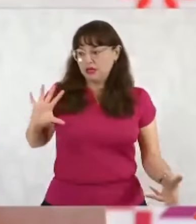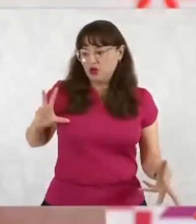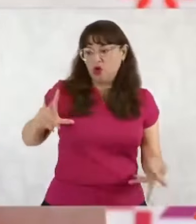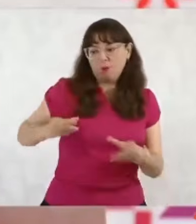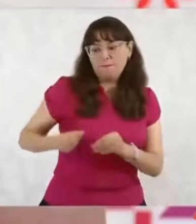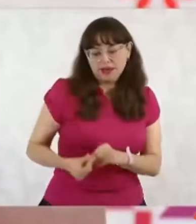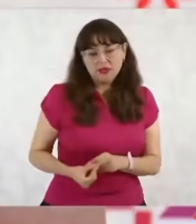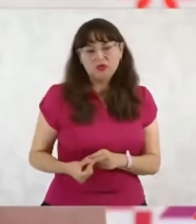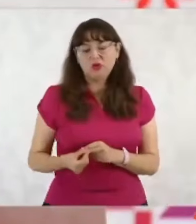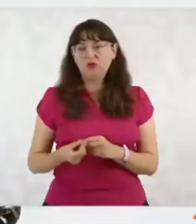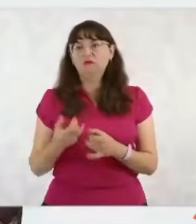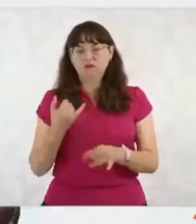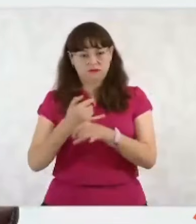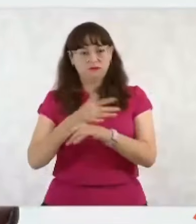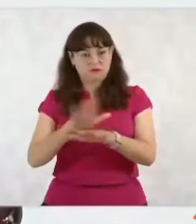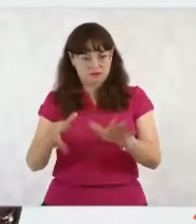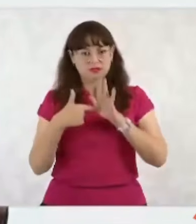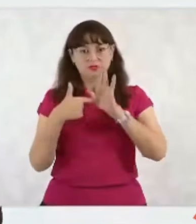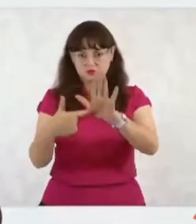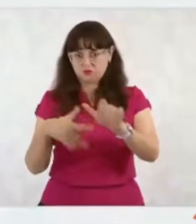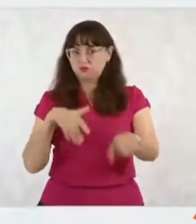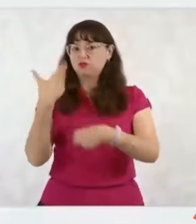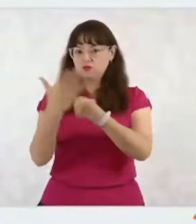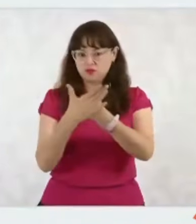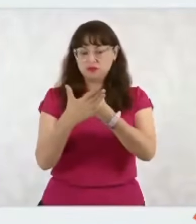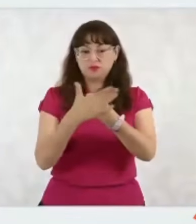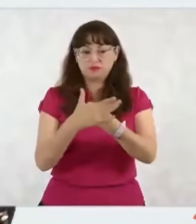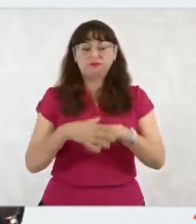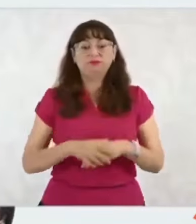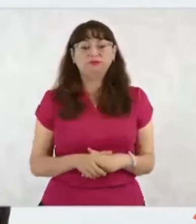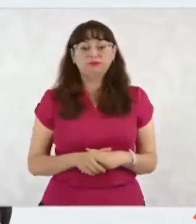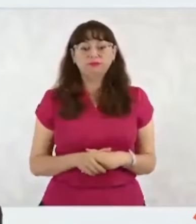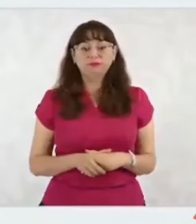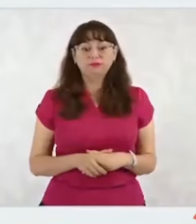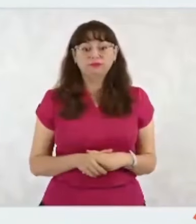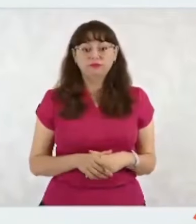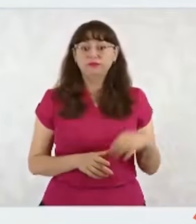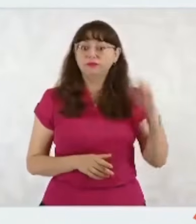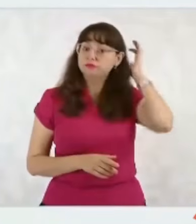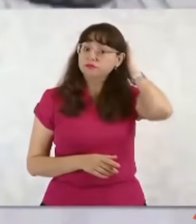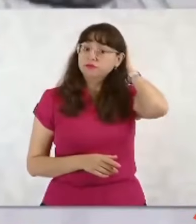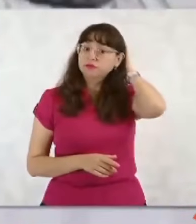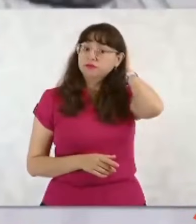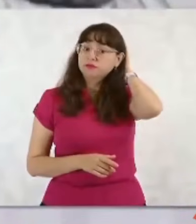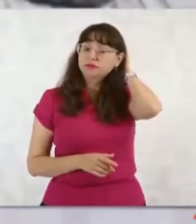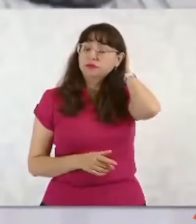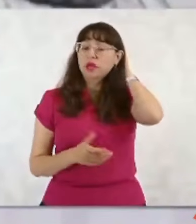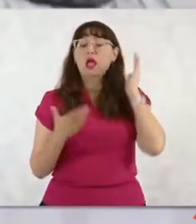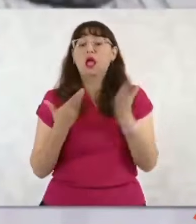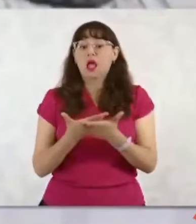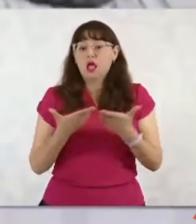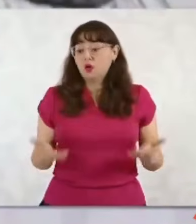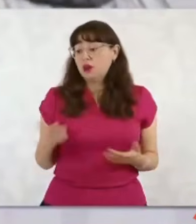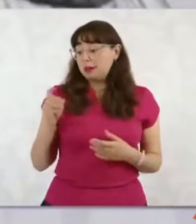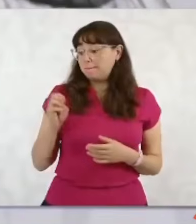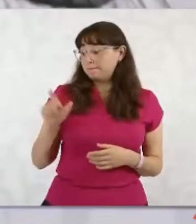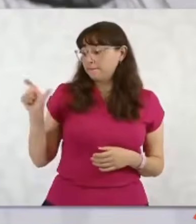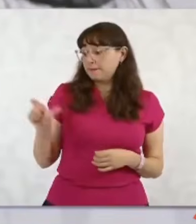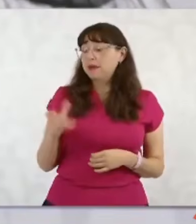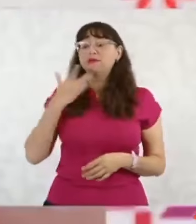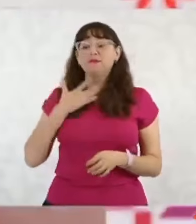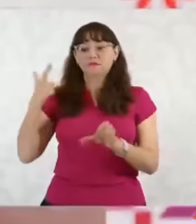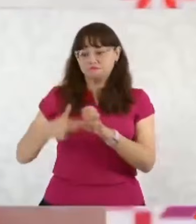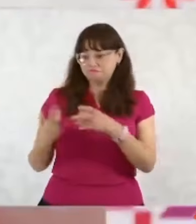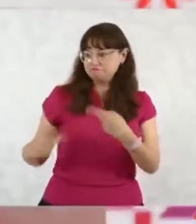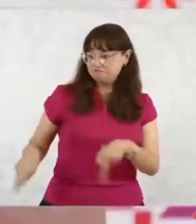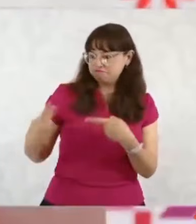están revisando algunos temas. Lo que sí es cierto es que ha aumentado mucho la venta de combustible de Pemex y esa es la mejor muestra, pues,